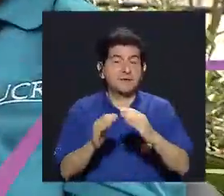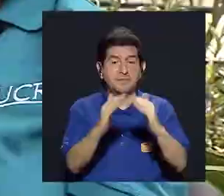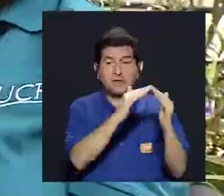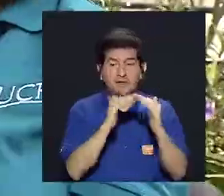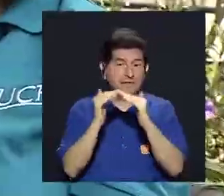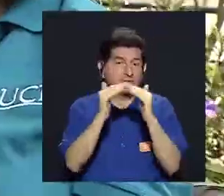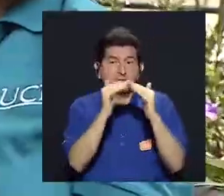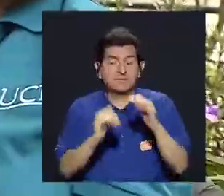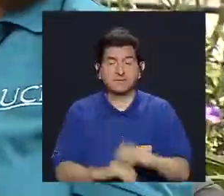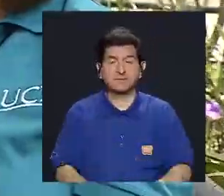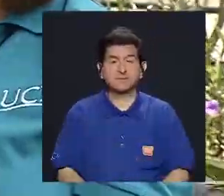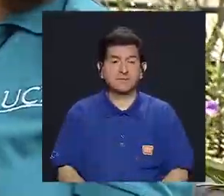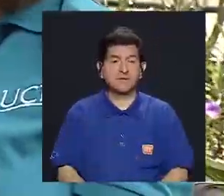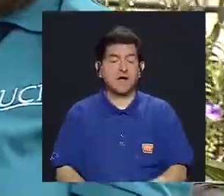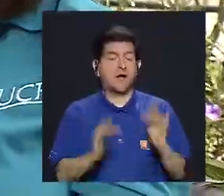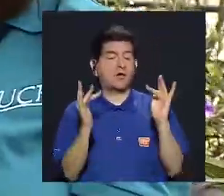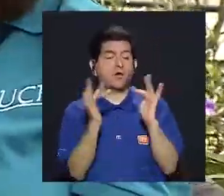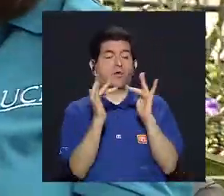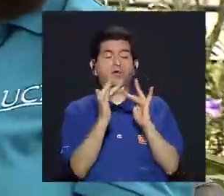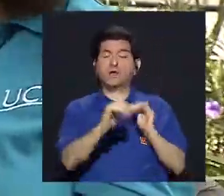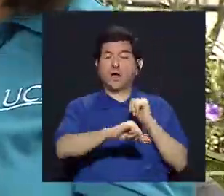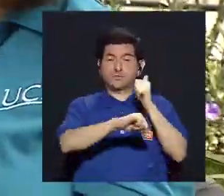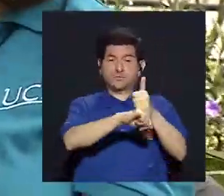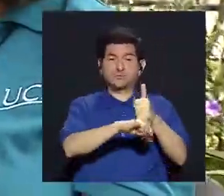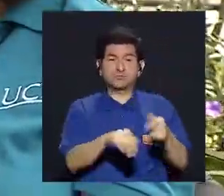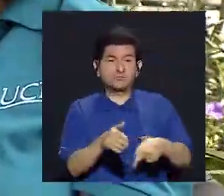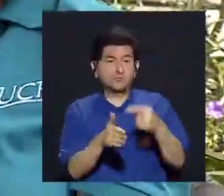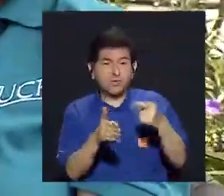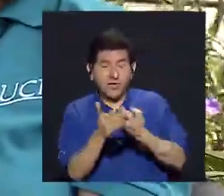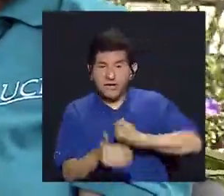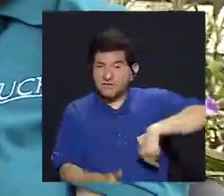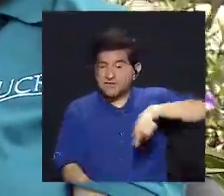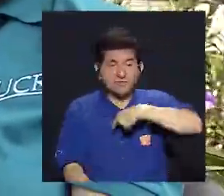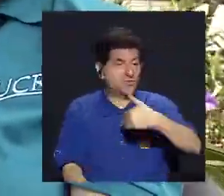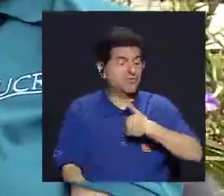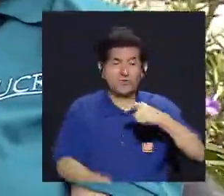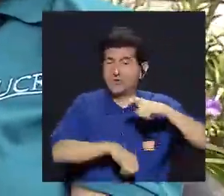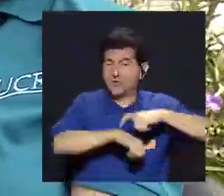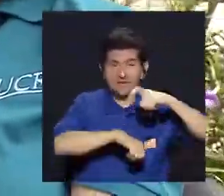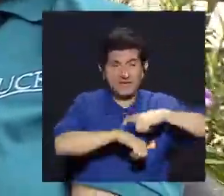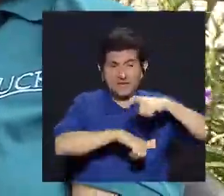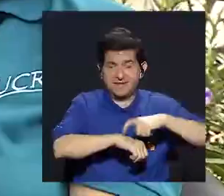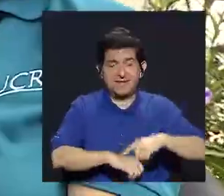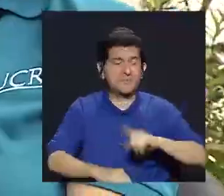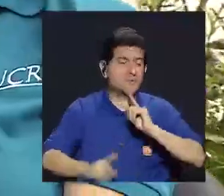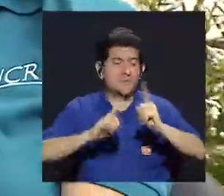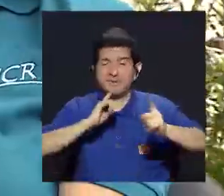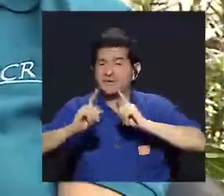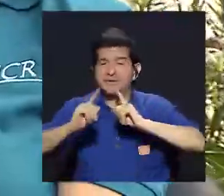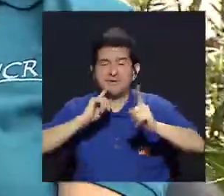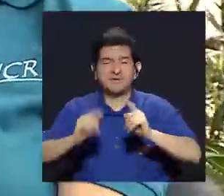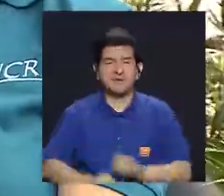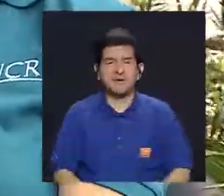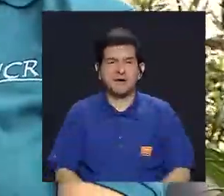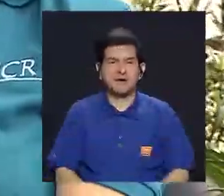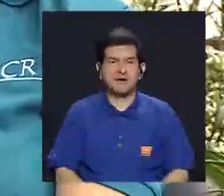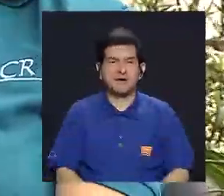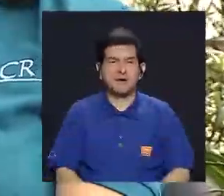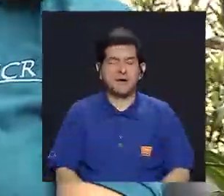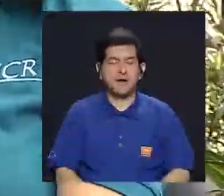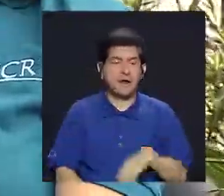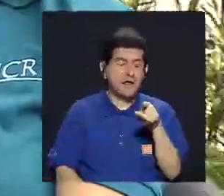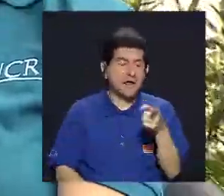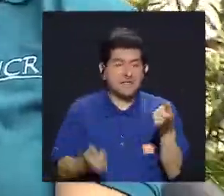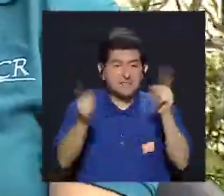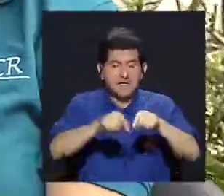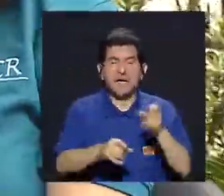comunidad que nos contacte verdad porque muchas veces nosotros no tenemos tiempo como hacer mucha divulgación una universidad que